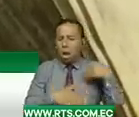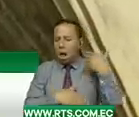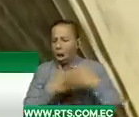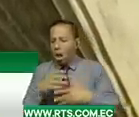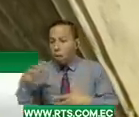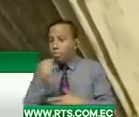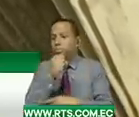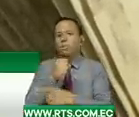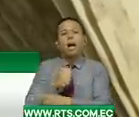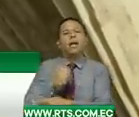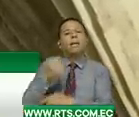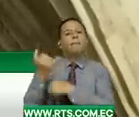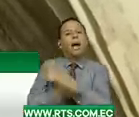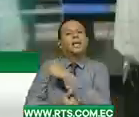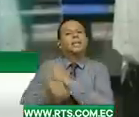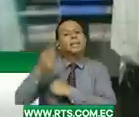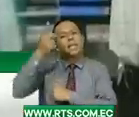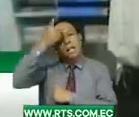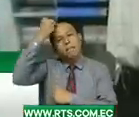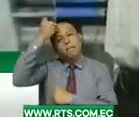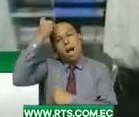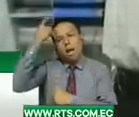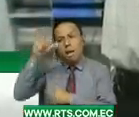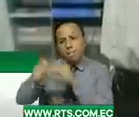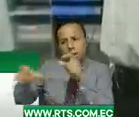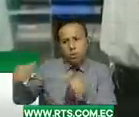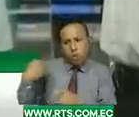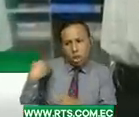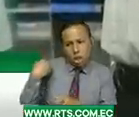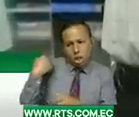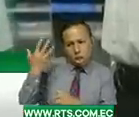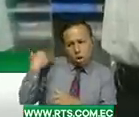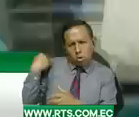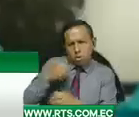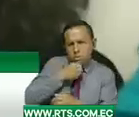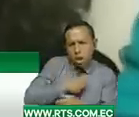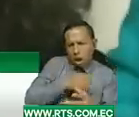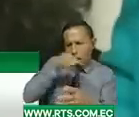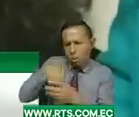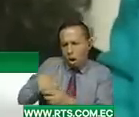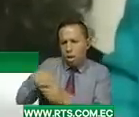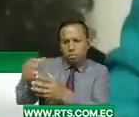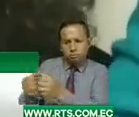en Alemania en manos de coleccionistas de antigüedades.